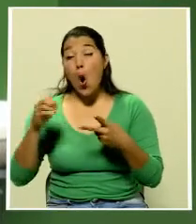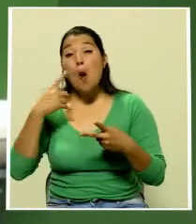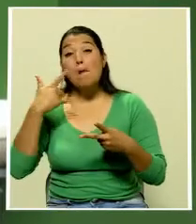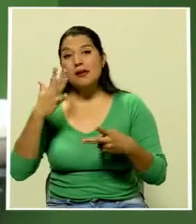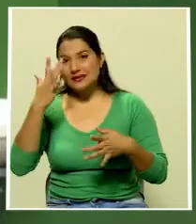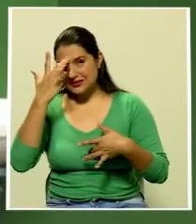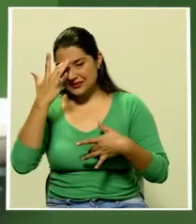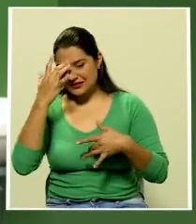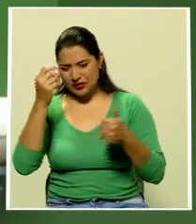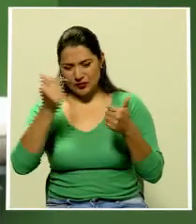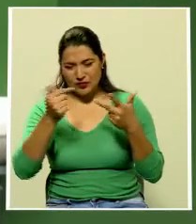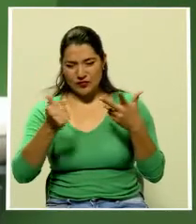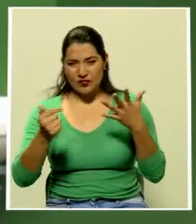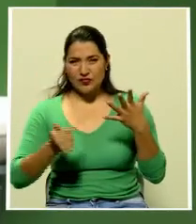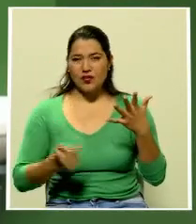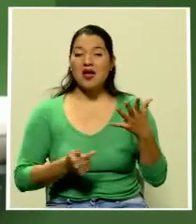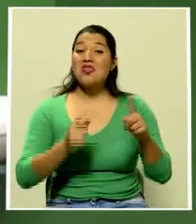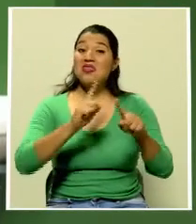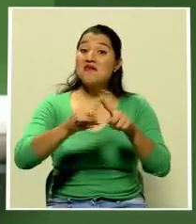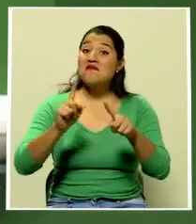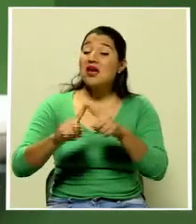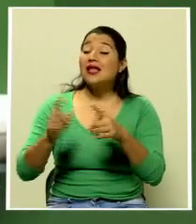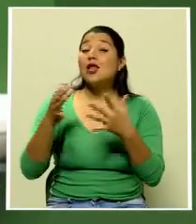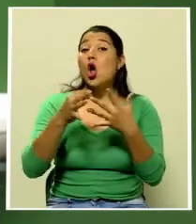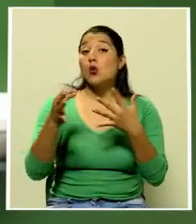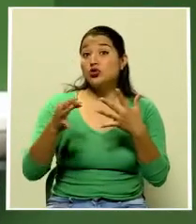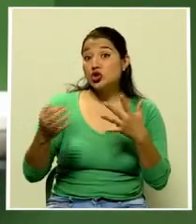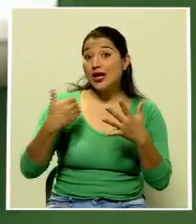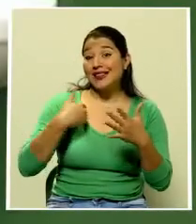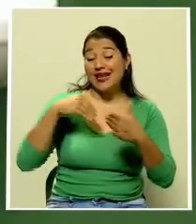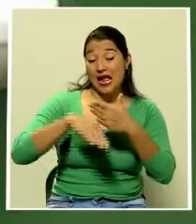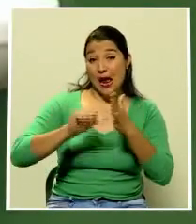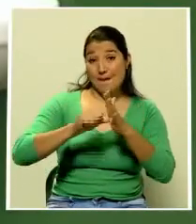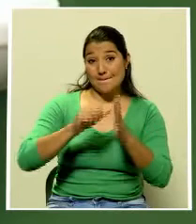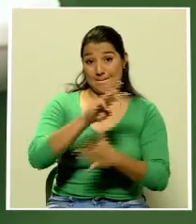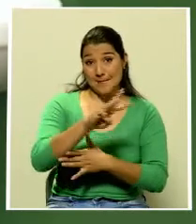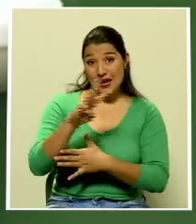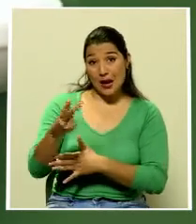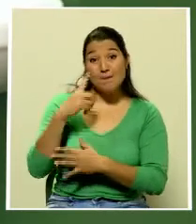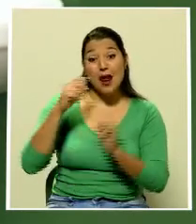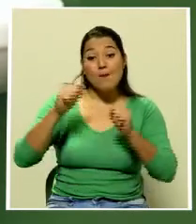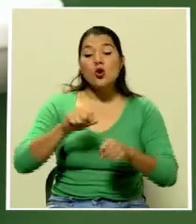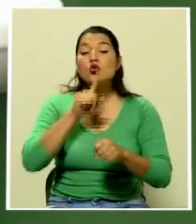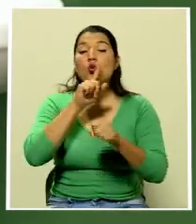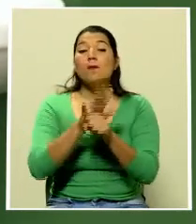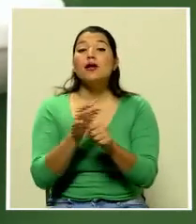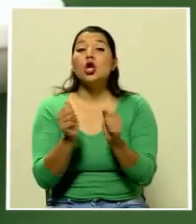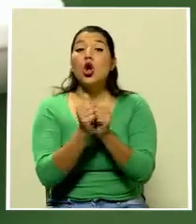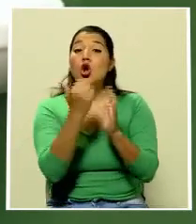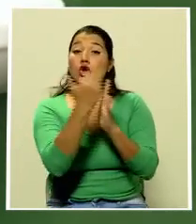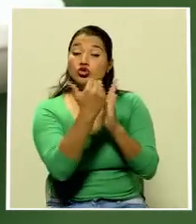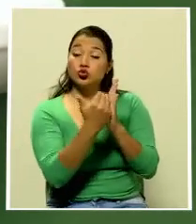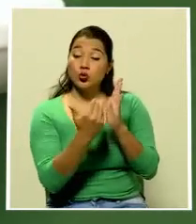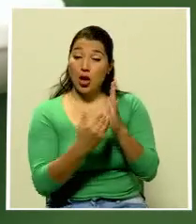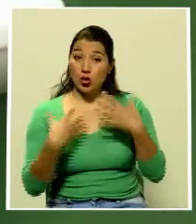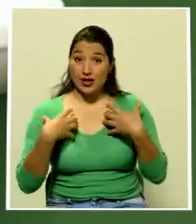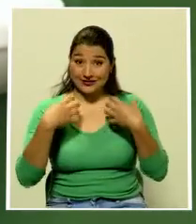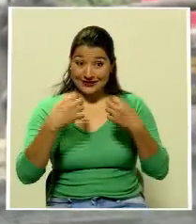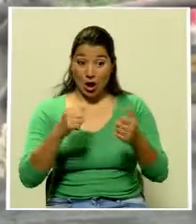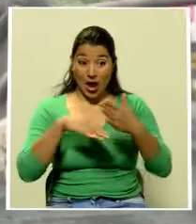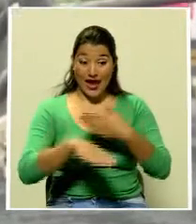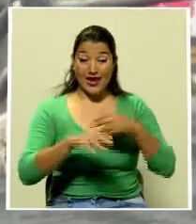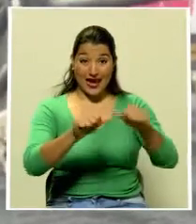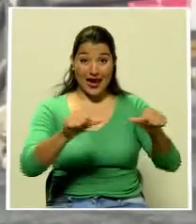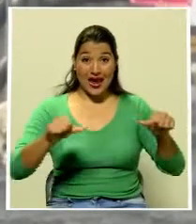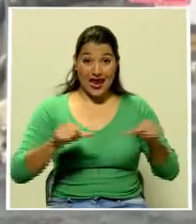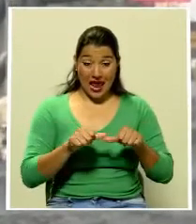herramientas que ofrecen en el sitio web varias instituciones para cumplir con los protocolos sanitarios establecidos para el sector turismo y con